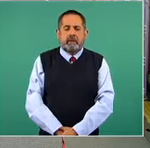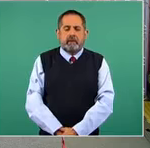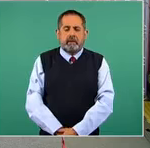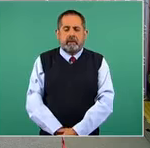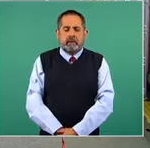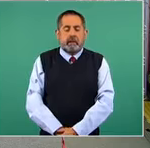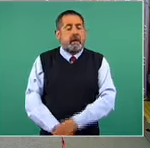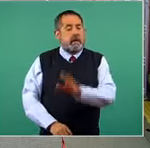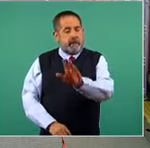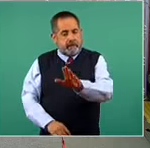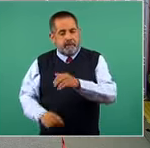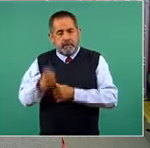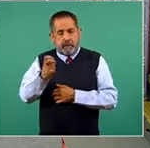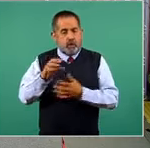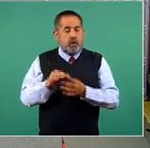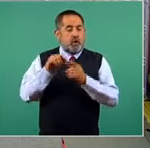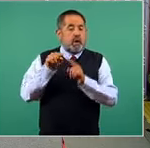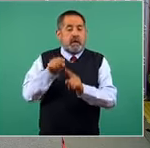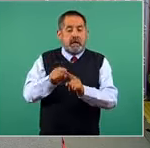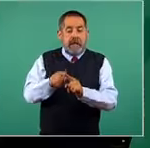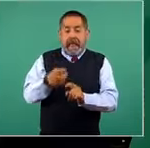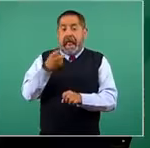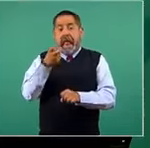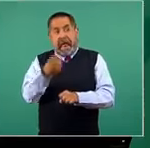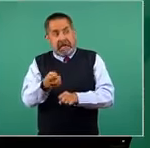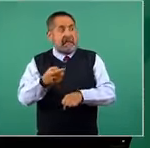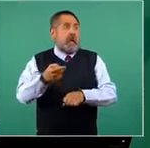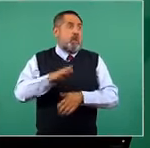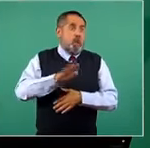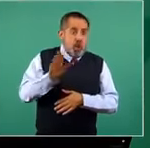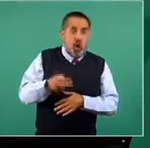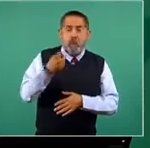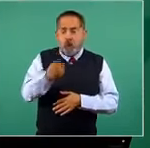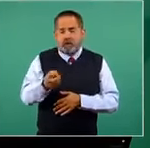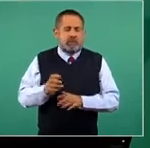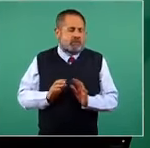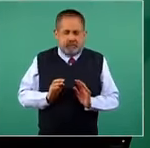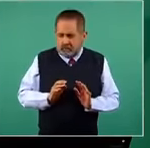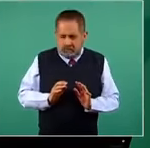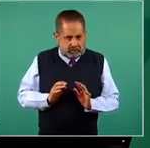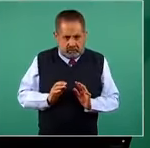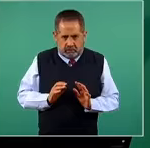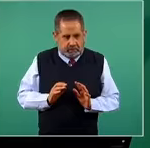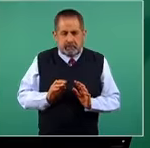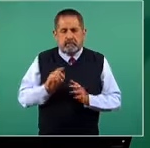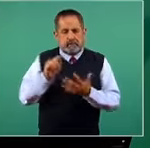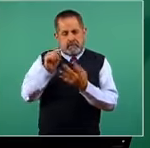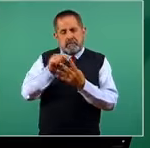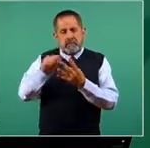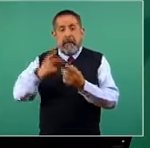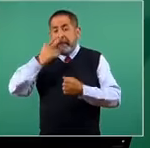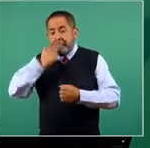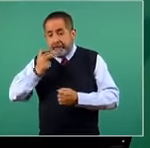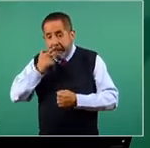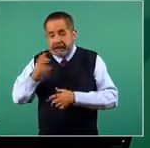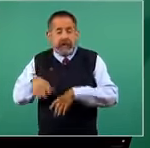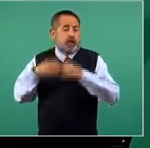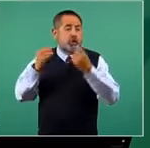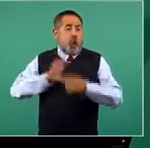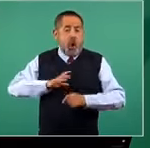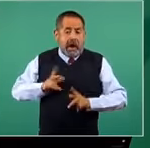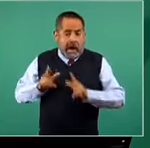Así es, pero tampoco destaquemos al alcoholismo como la principal causa, porque todos los otros elementos, la diabetes o quien padece